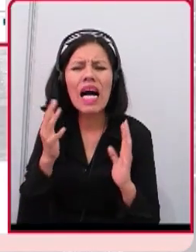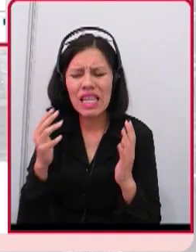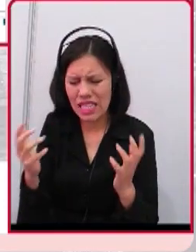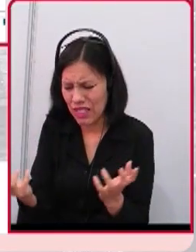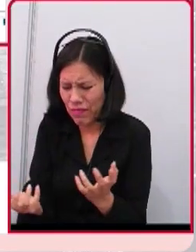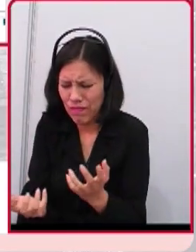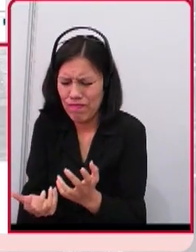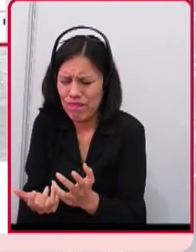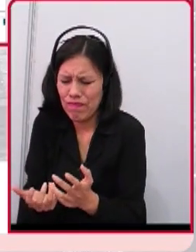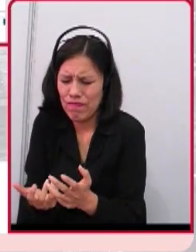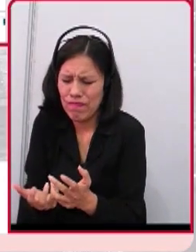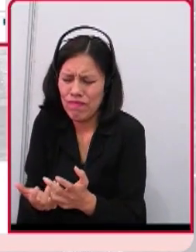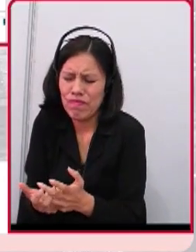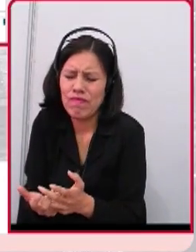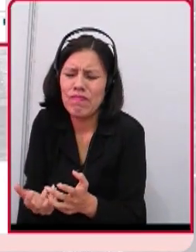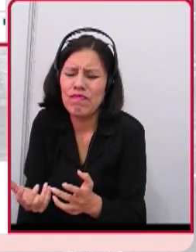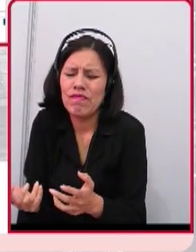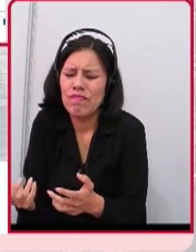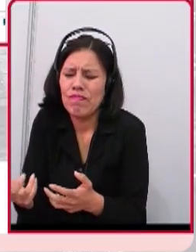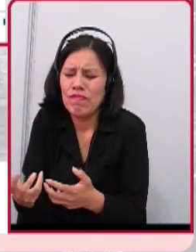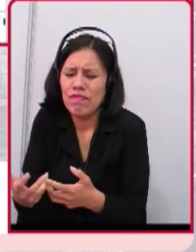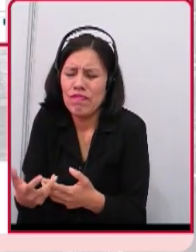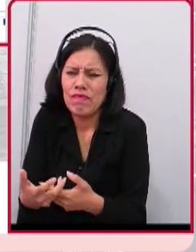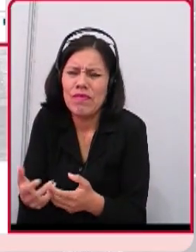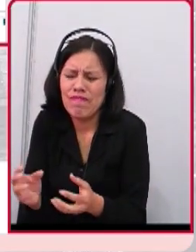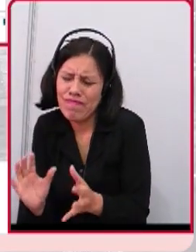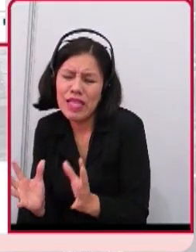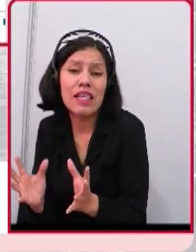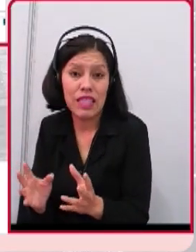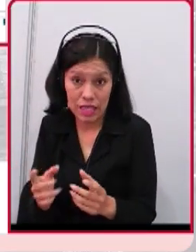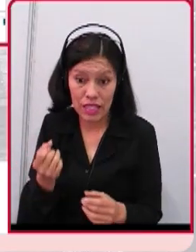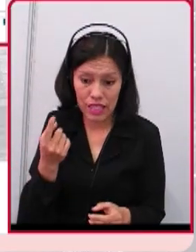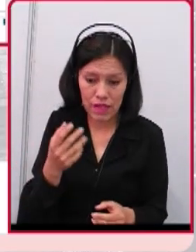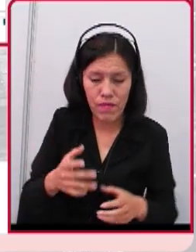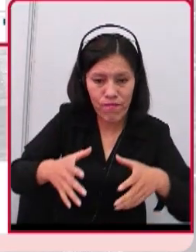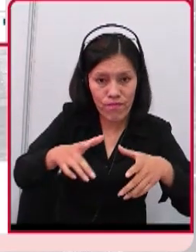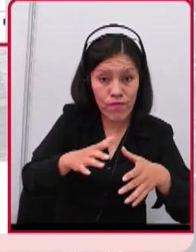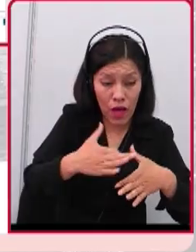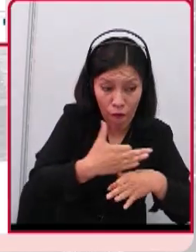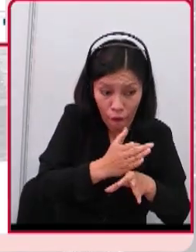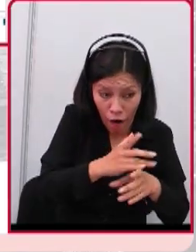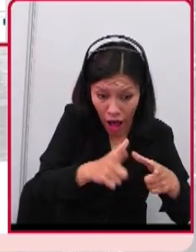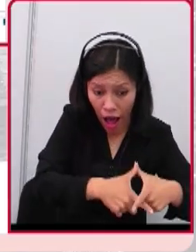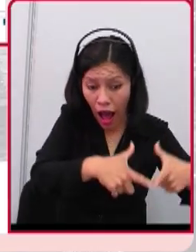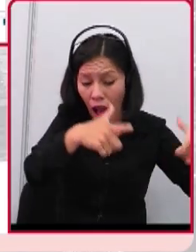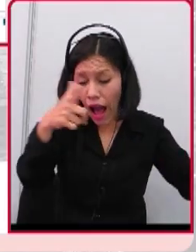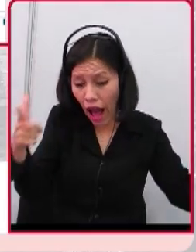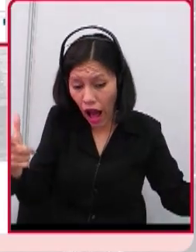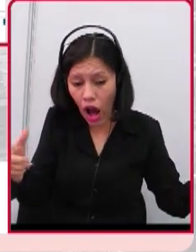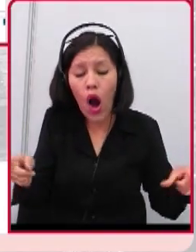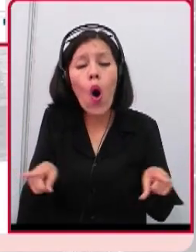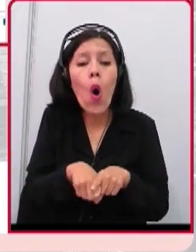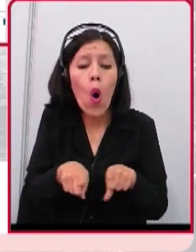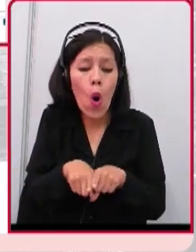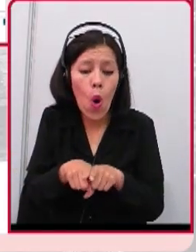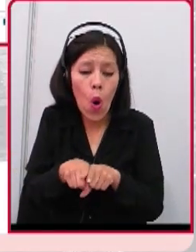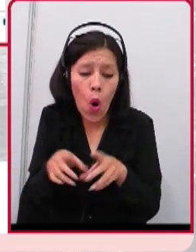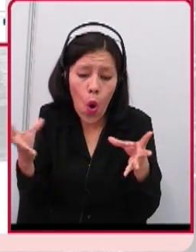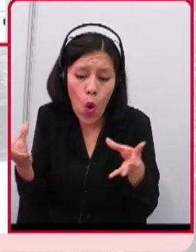Llega a replicar con muy buena calidad tanto formas grandes como formas muy pequeñas, tal como se puede ver aquí.